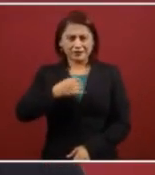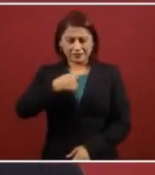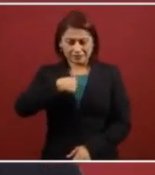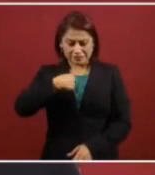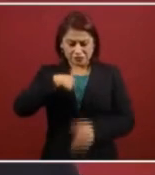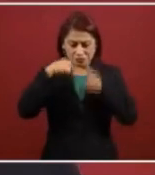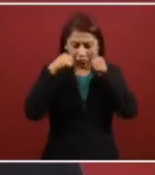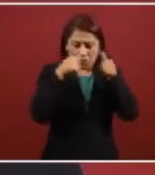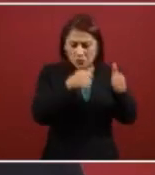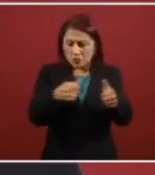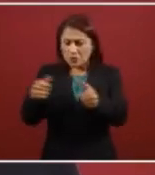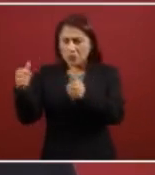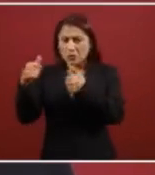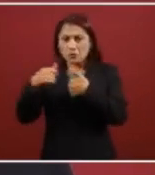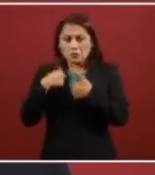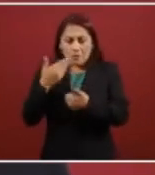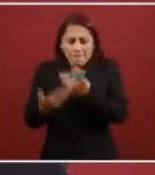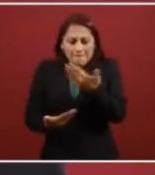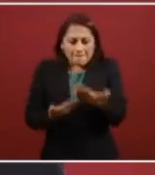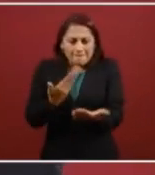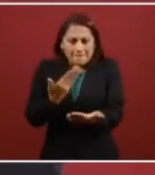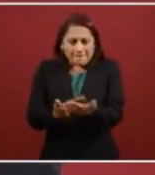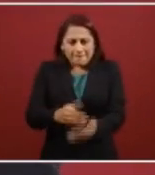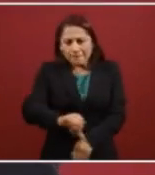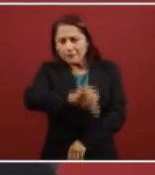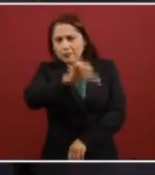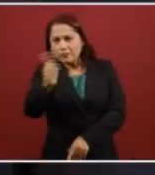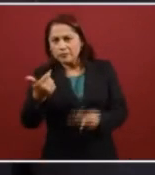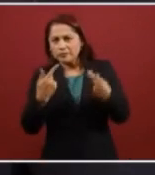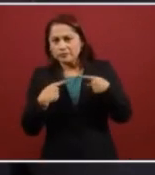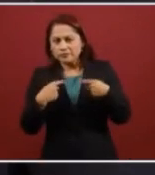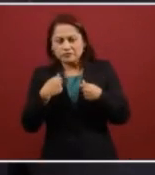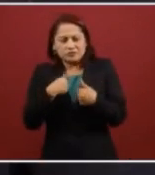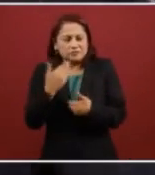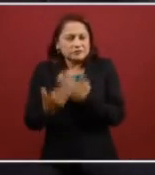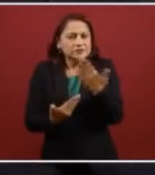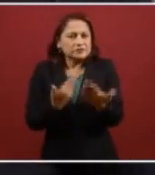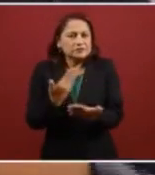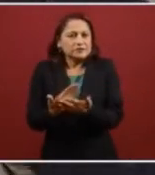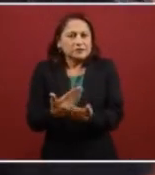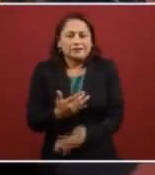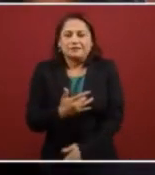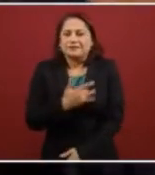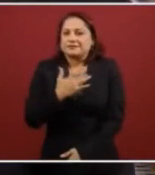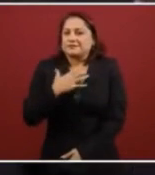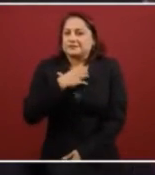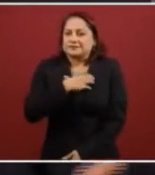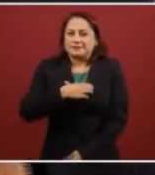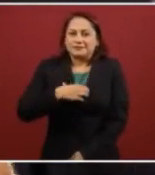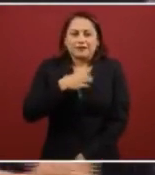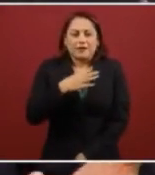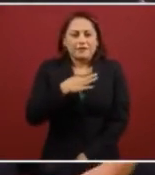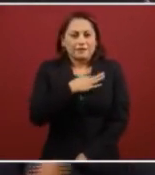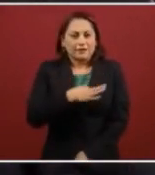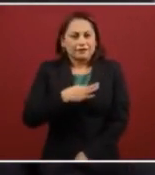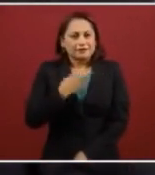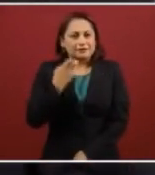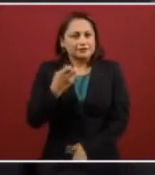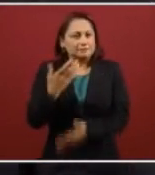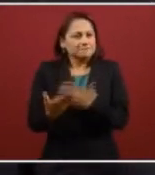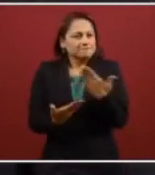a great poder duty servir a los demás. To be able to help other people. Entonces, y no and also not